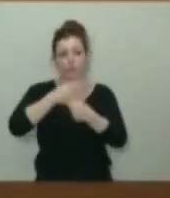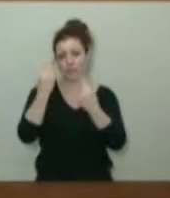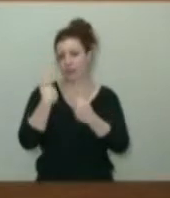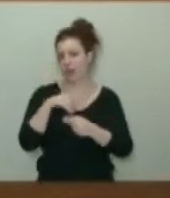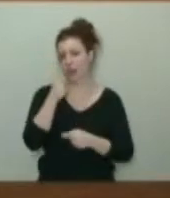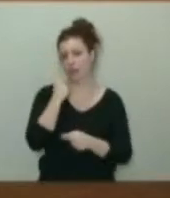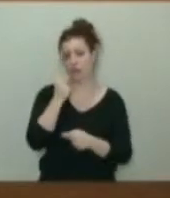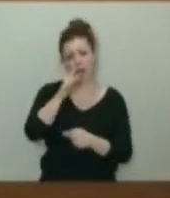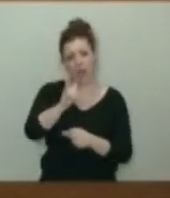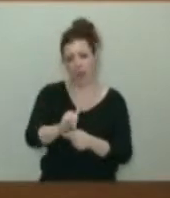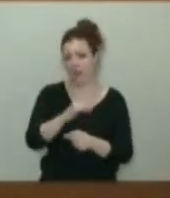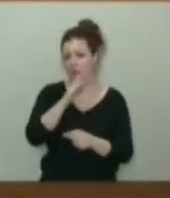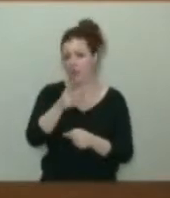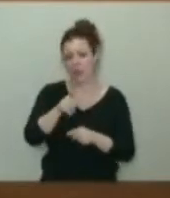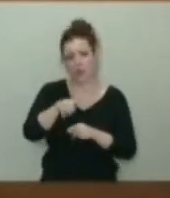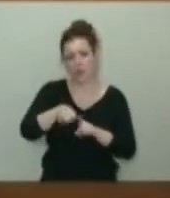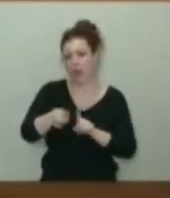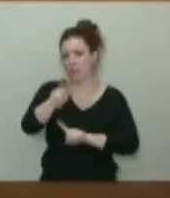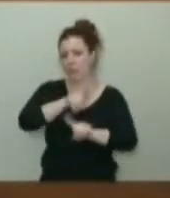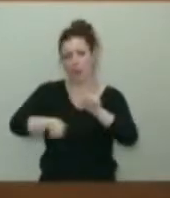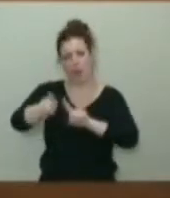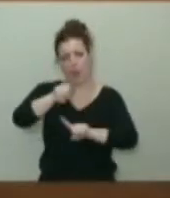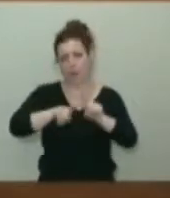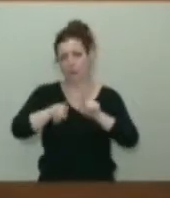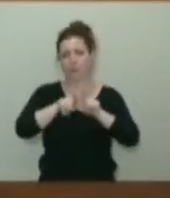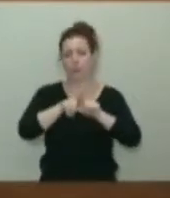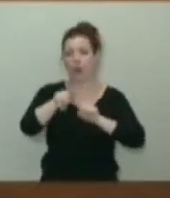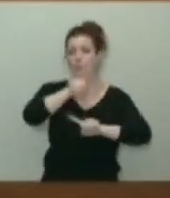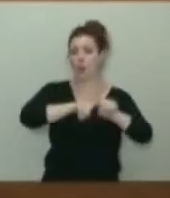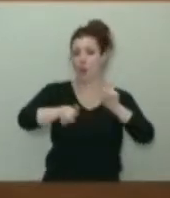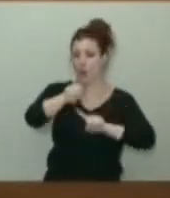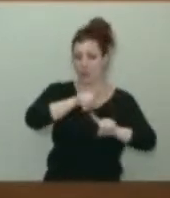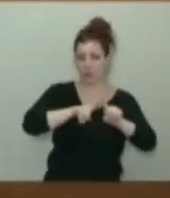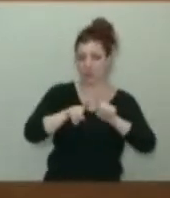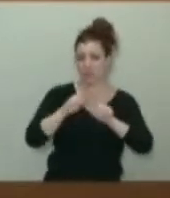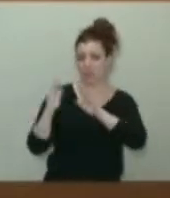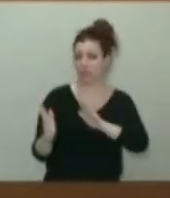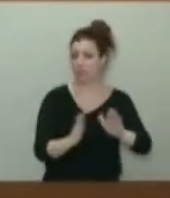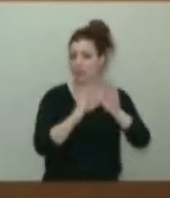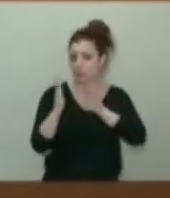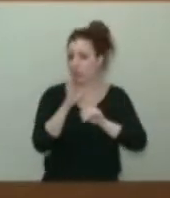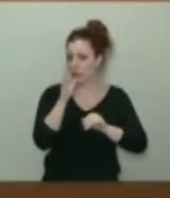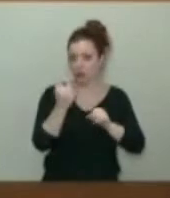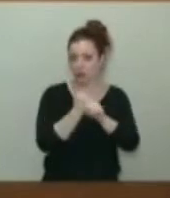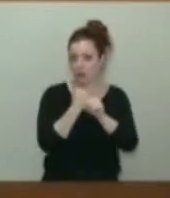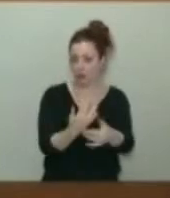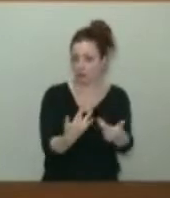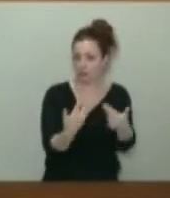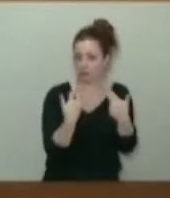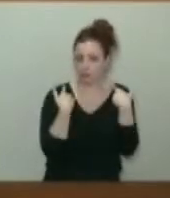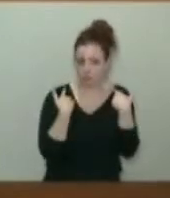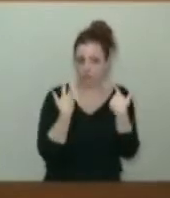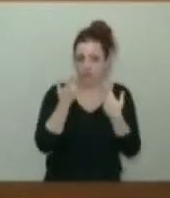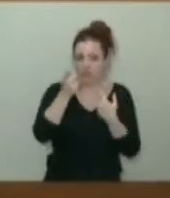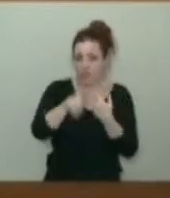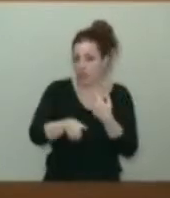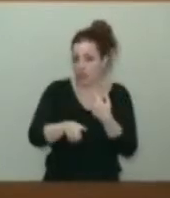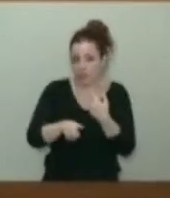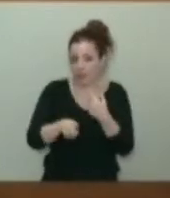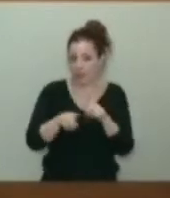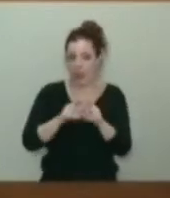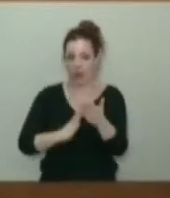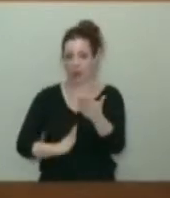enfrentarse a importantes problemas, unos de carácter cíclico, como es la falta de carga de trabajo, y otros de carácter